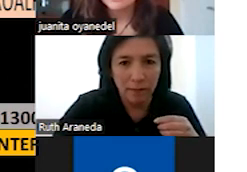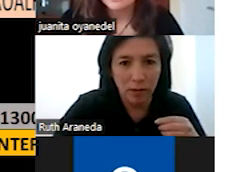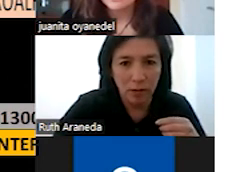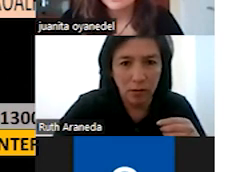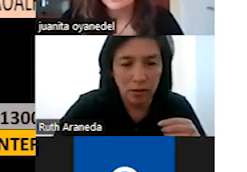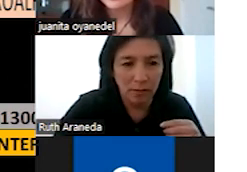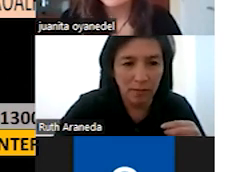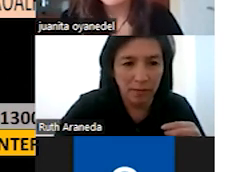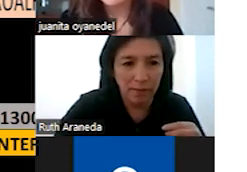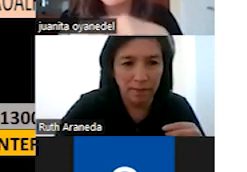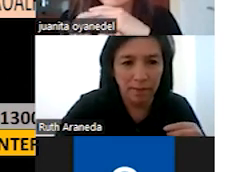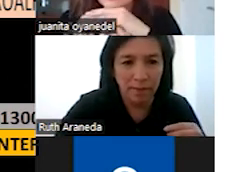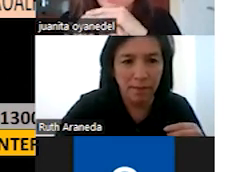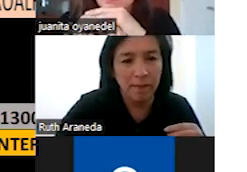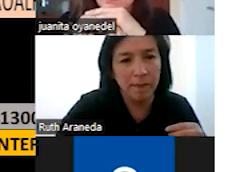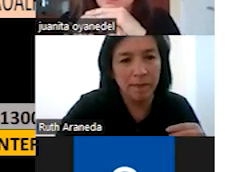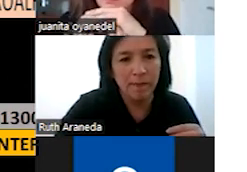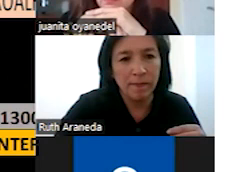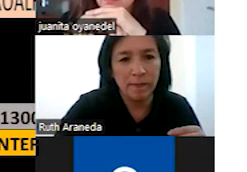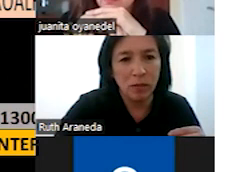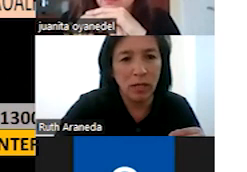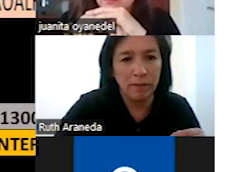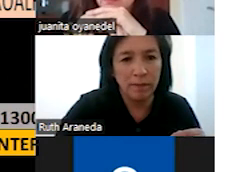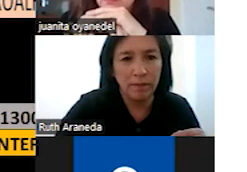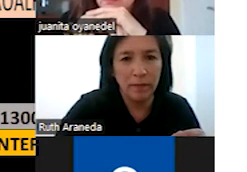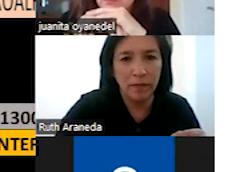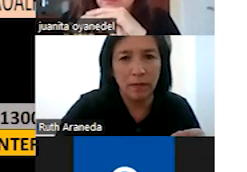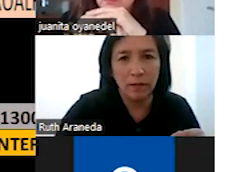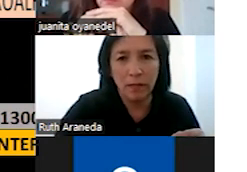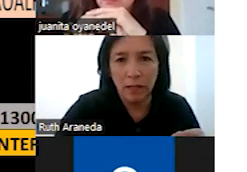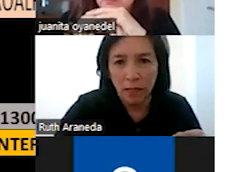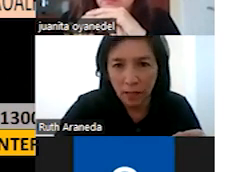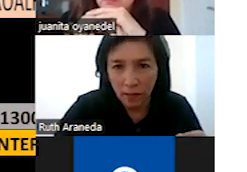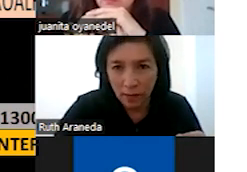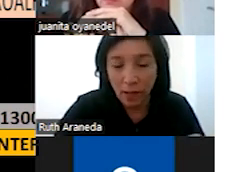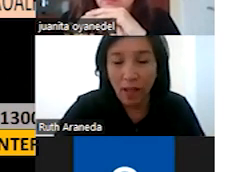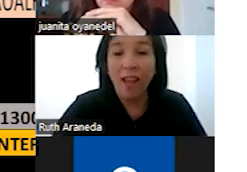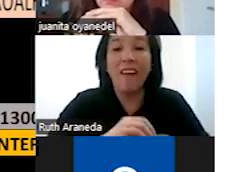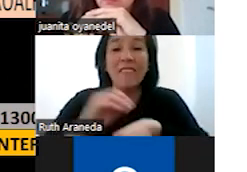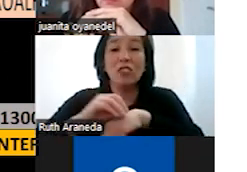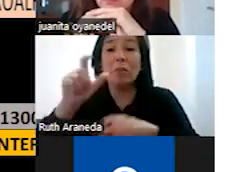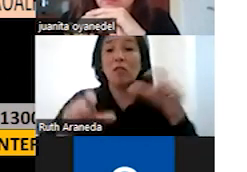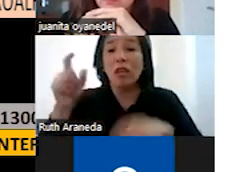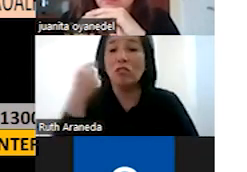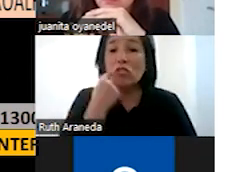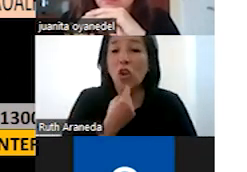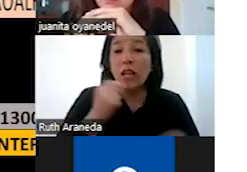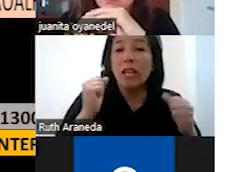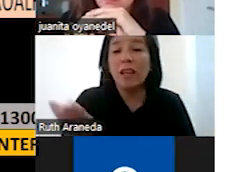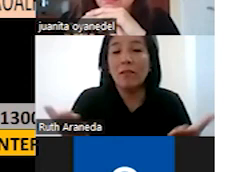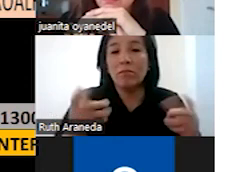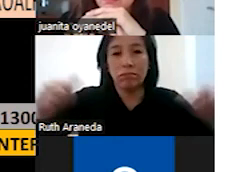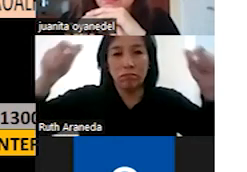Ya en el Ya YouTube, no sé si me ven. lamentablemente, no va a quedar, pero por favor Okay, indícale a las sí. personas sordas que puedan